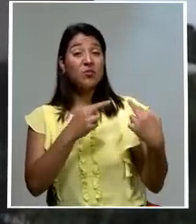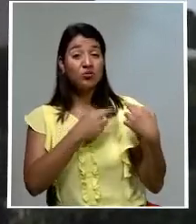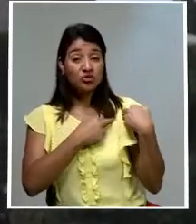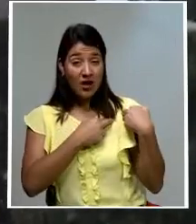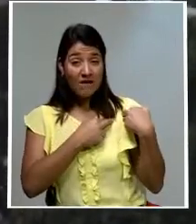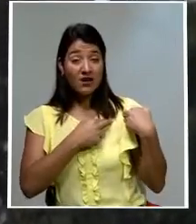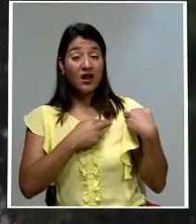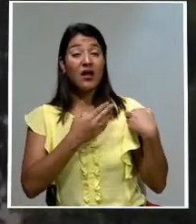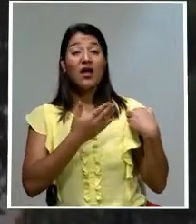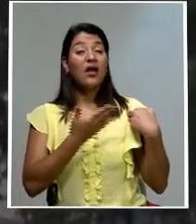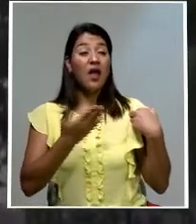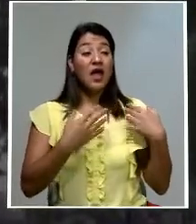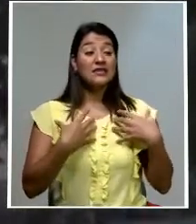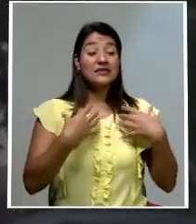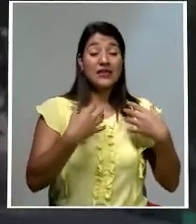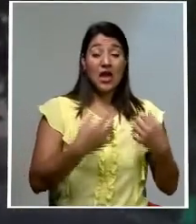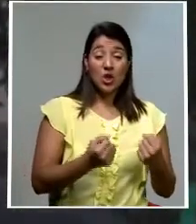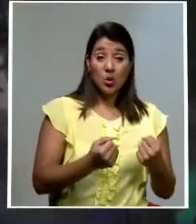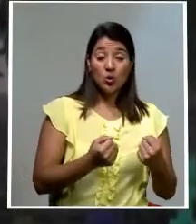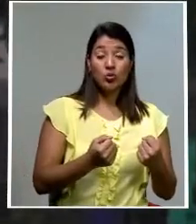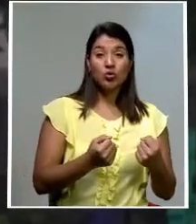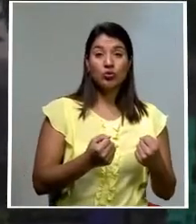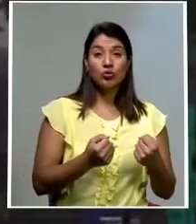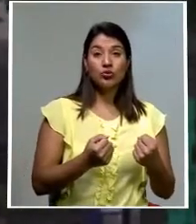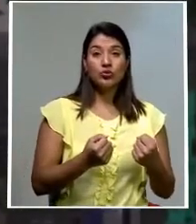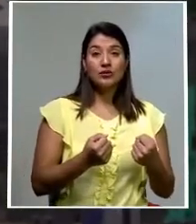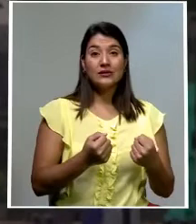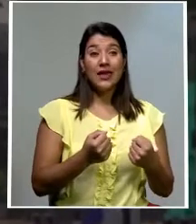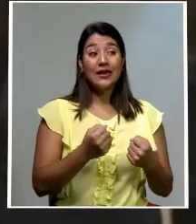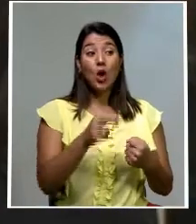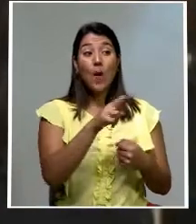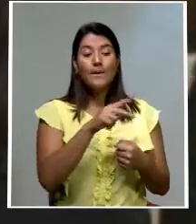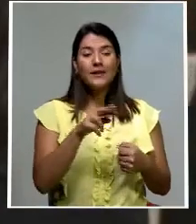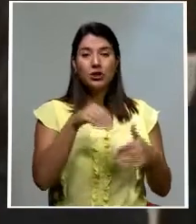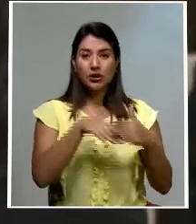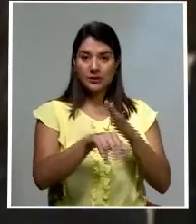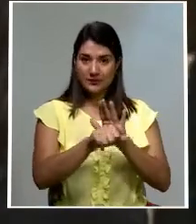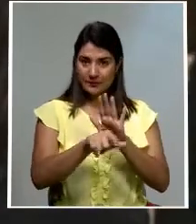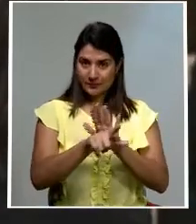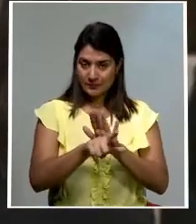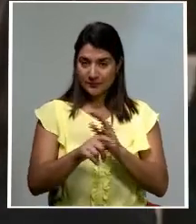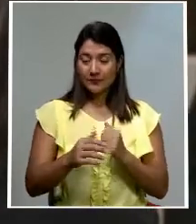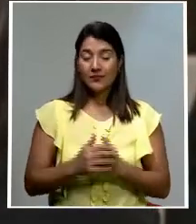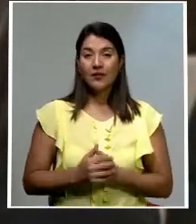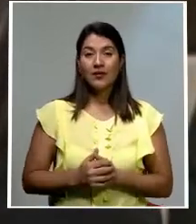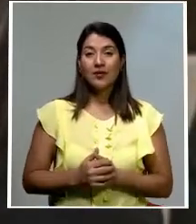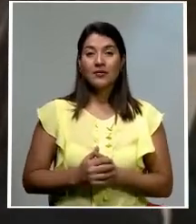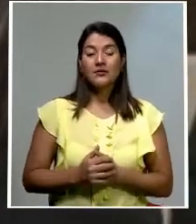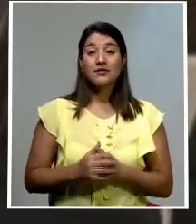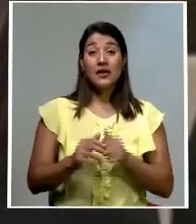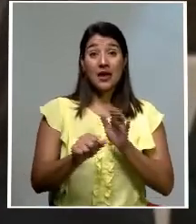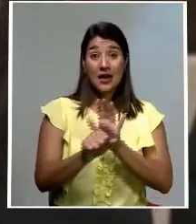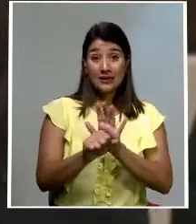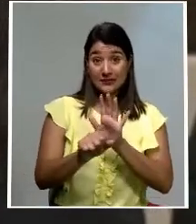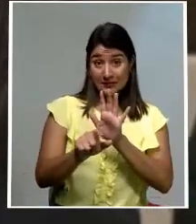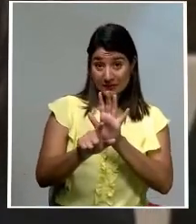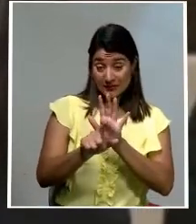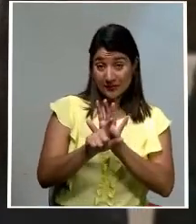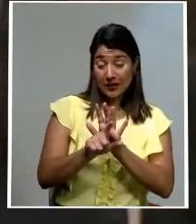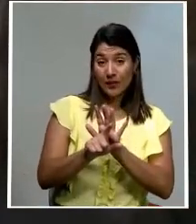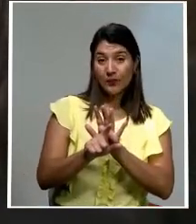el bienestar de la población laboral de la Asamblea Legislativa. El recinto legislativo, la